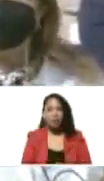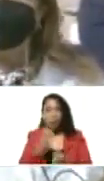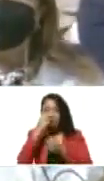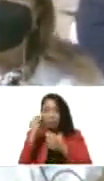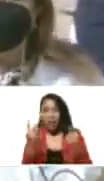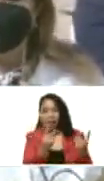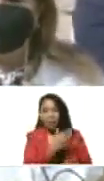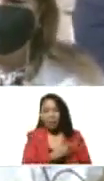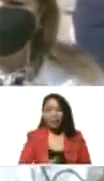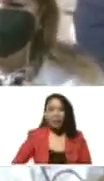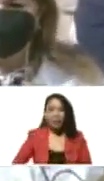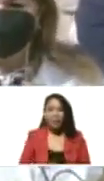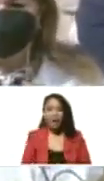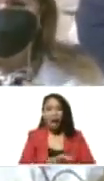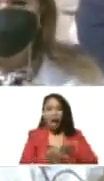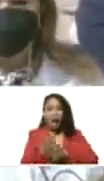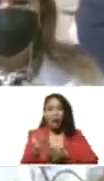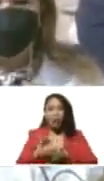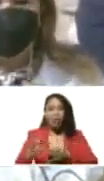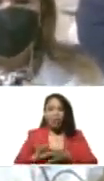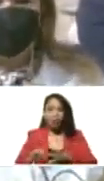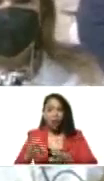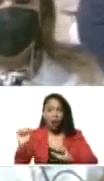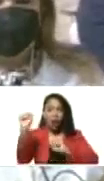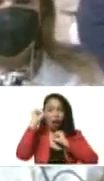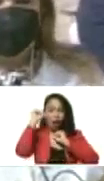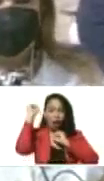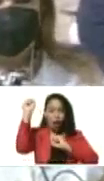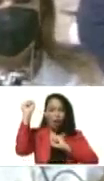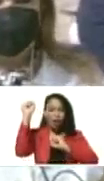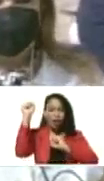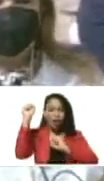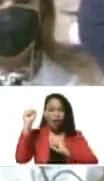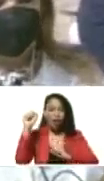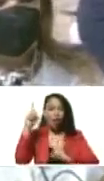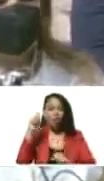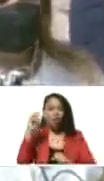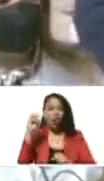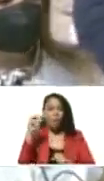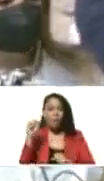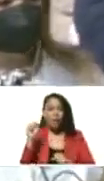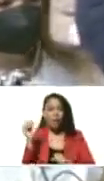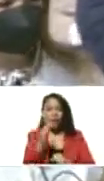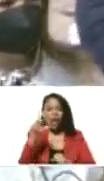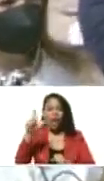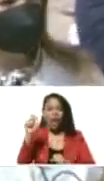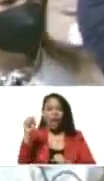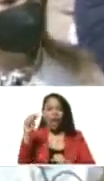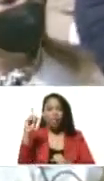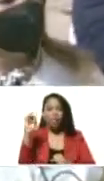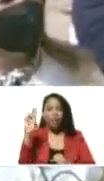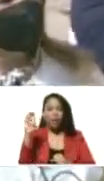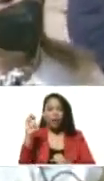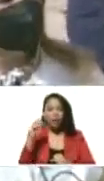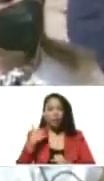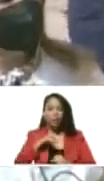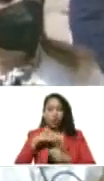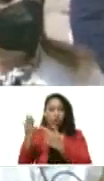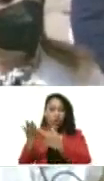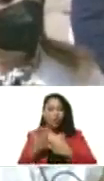Bienvenido, presidente, al municipio heroico de Tomás Lander. Lo recibimos con